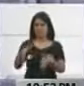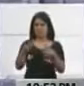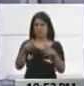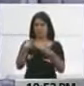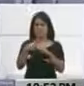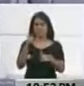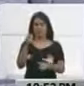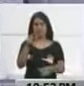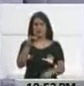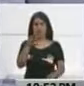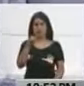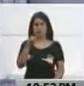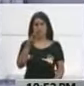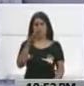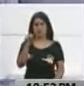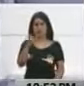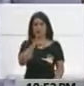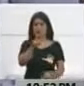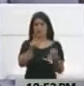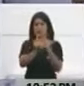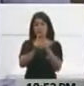Barrio. Persecución.